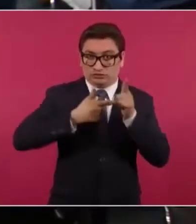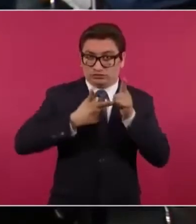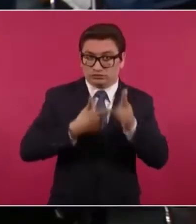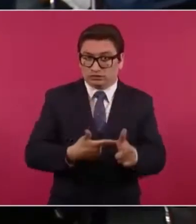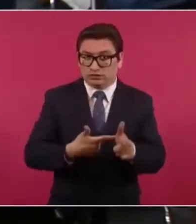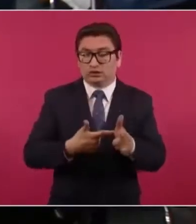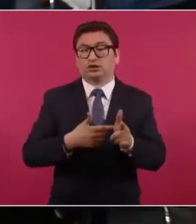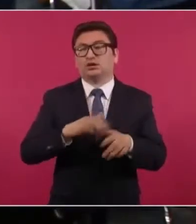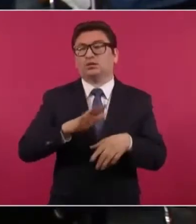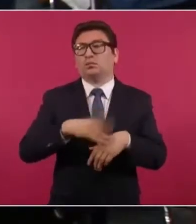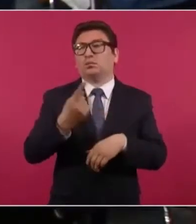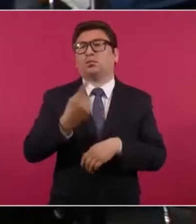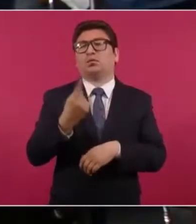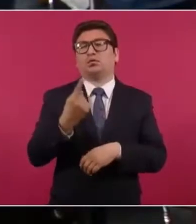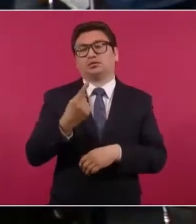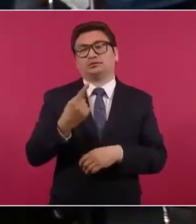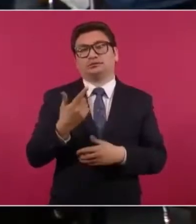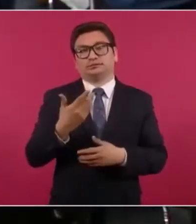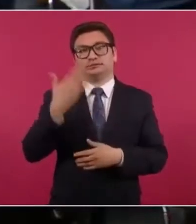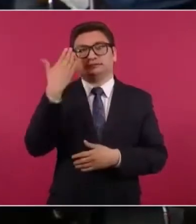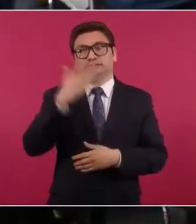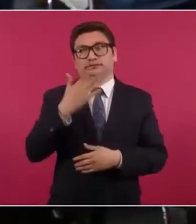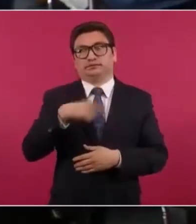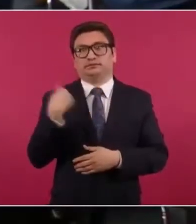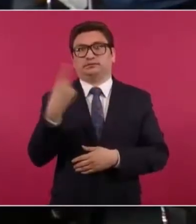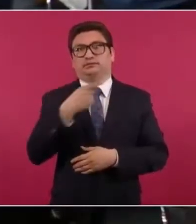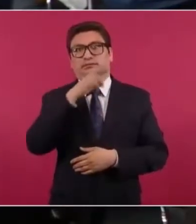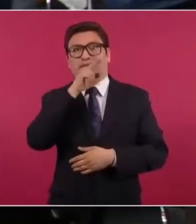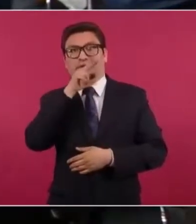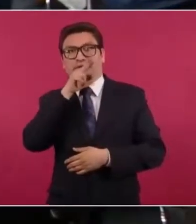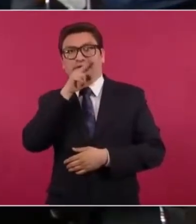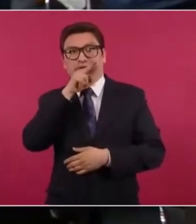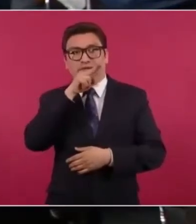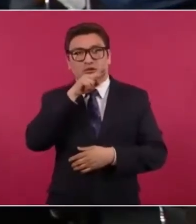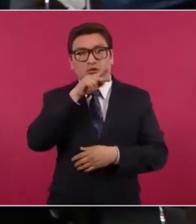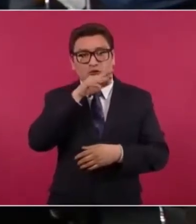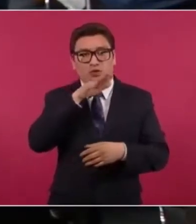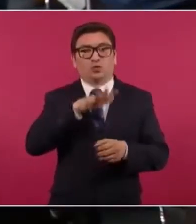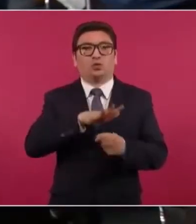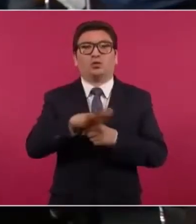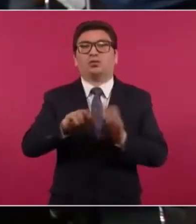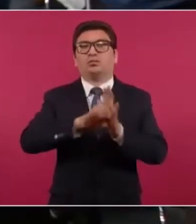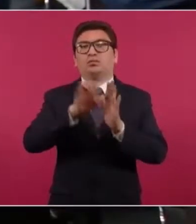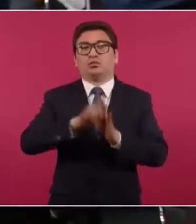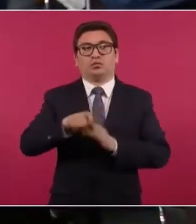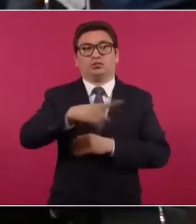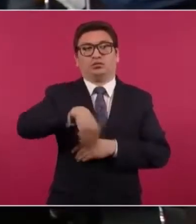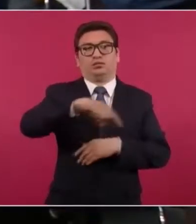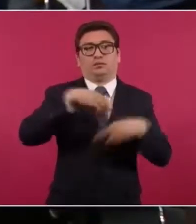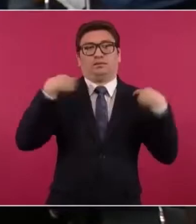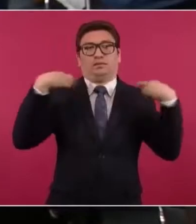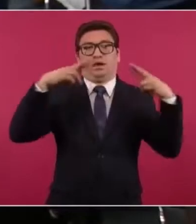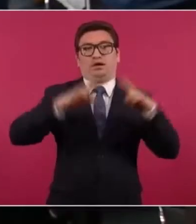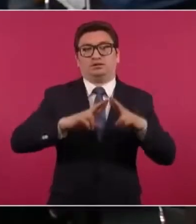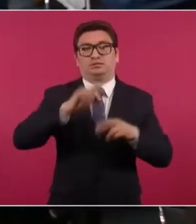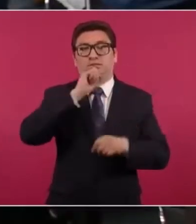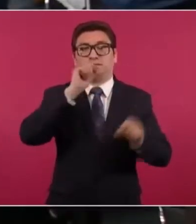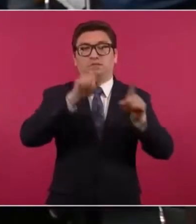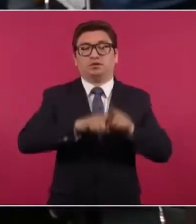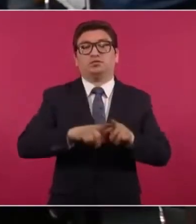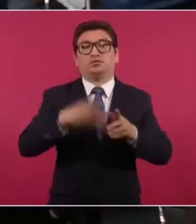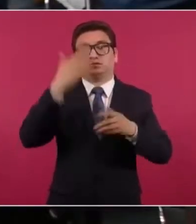todo porque ha causado inquietud en el ámbito, por ejemplo, de los propios maestros, que incluso a